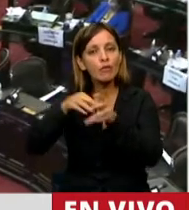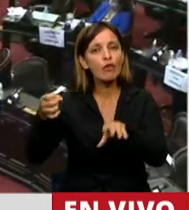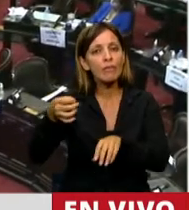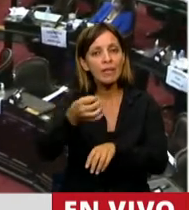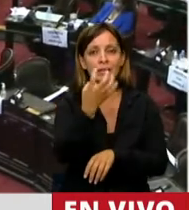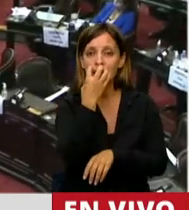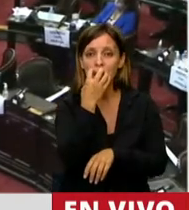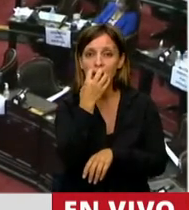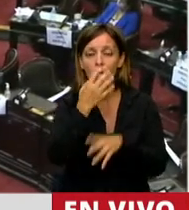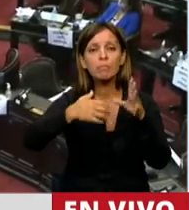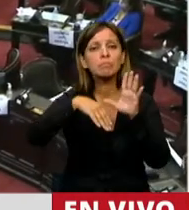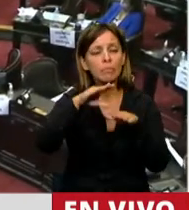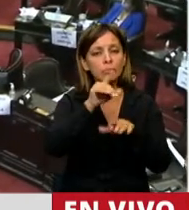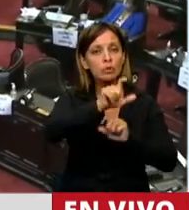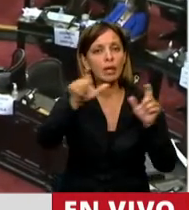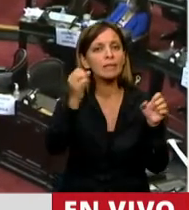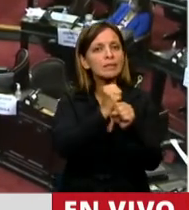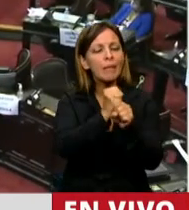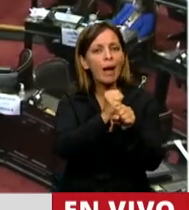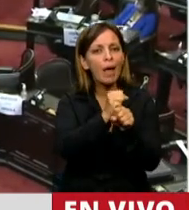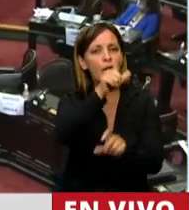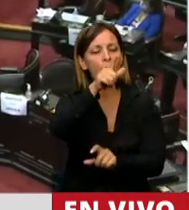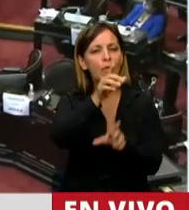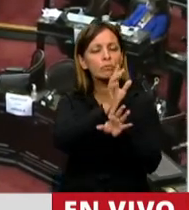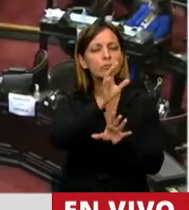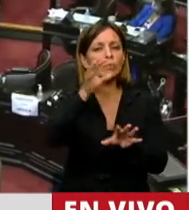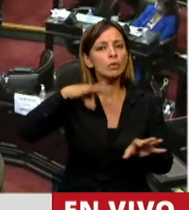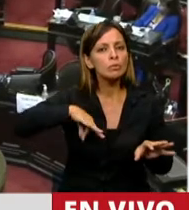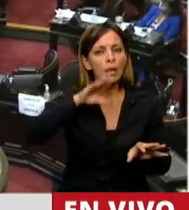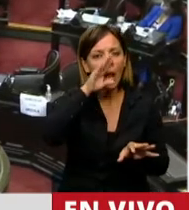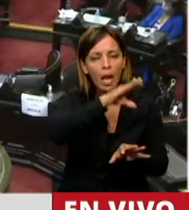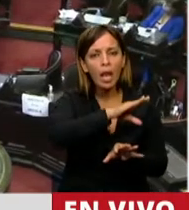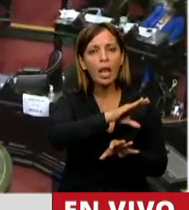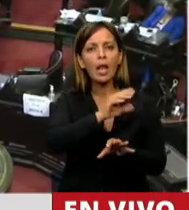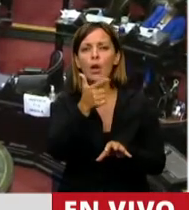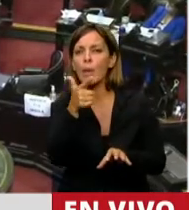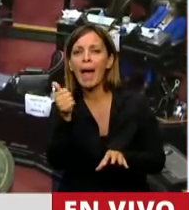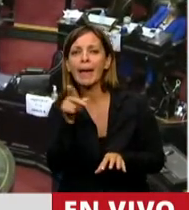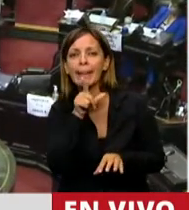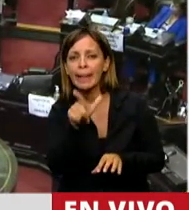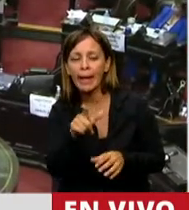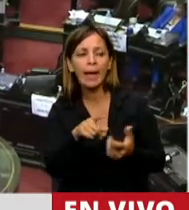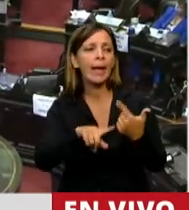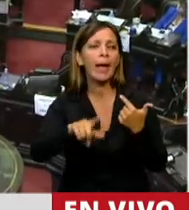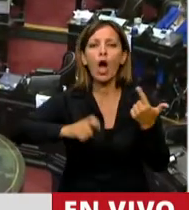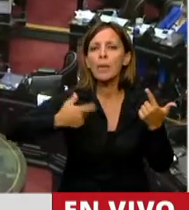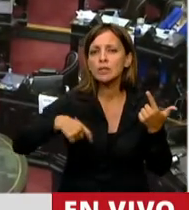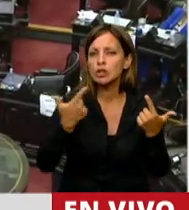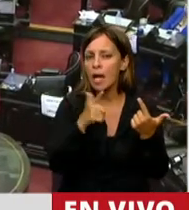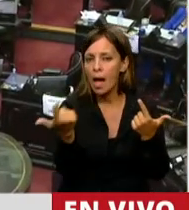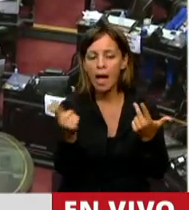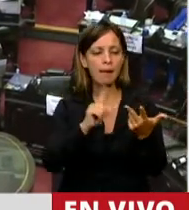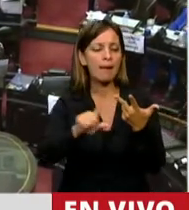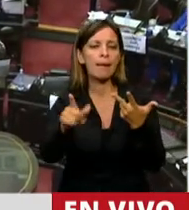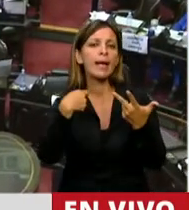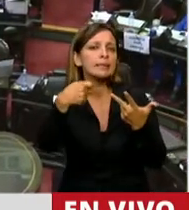ellos eran trabajadores precarizados, que no tenían y no contaron ni con la RT, ni con una obra social, ni con